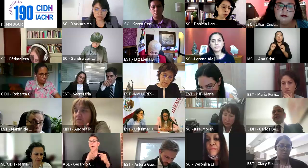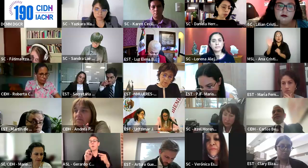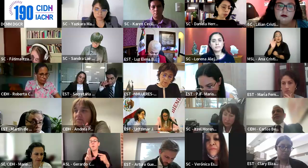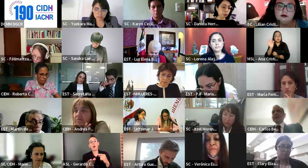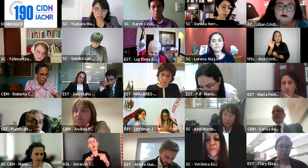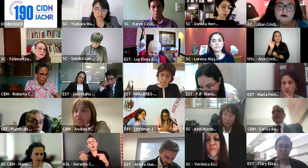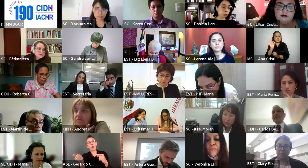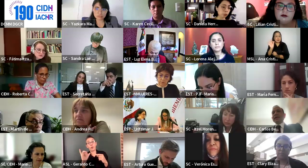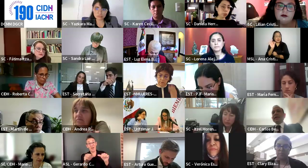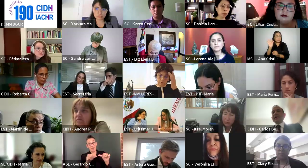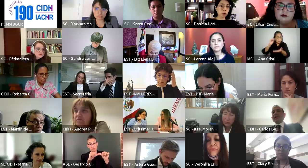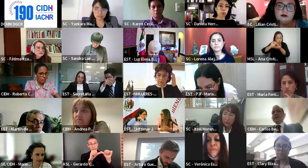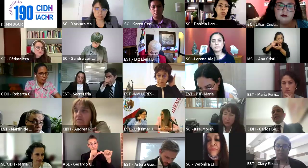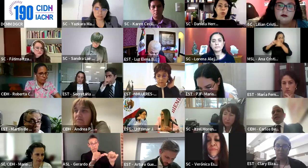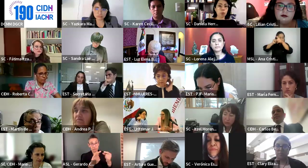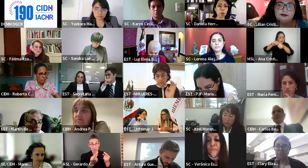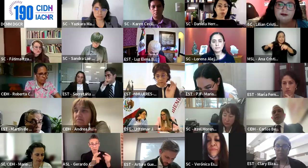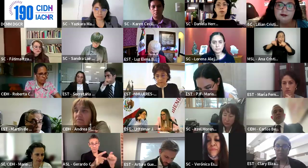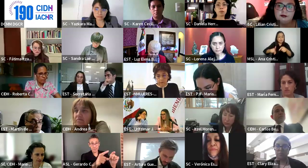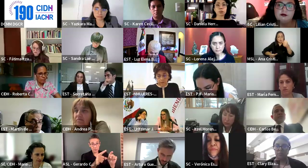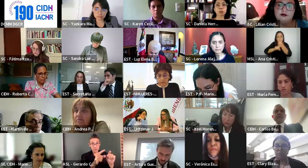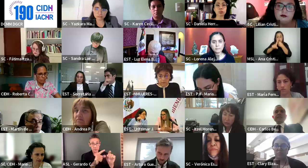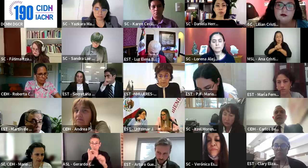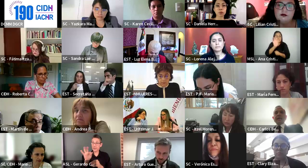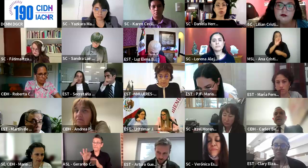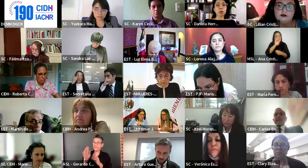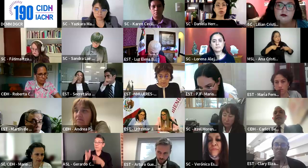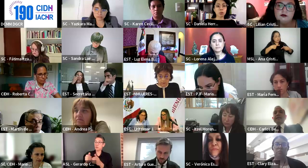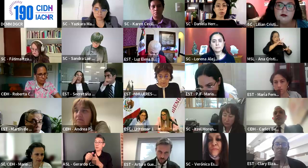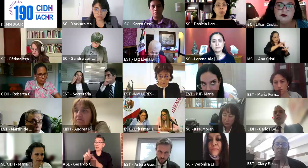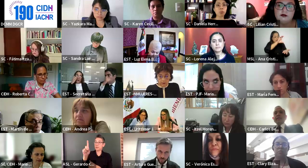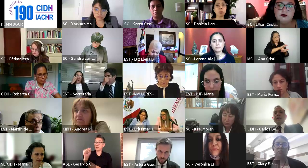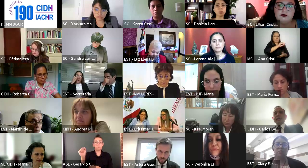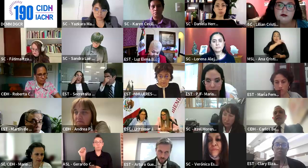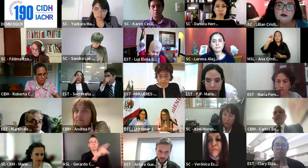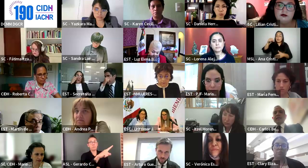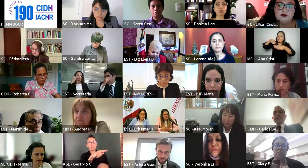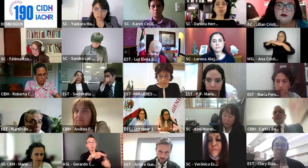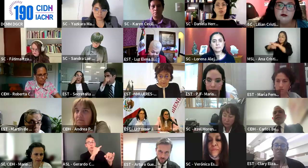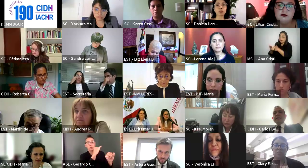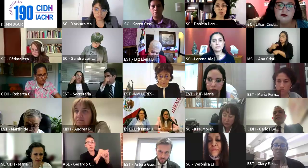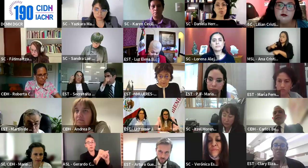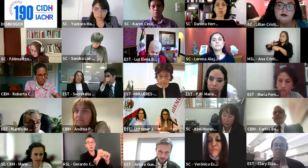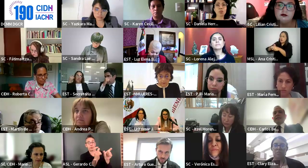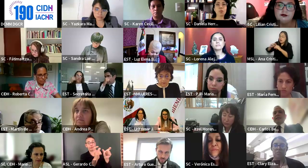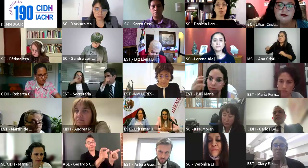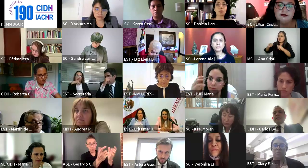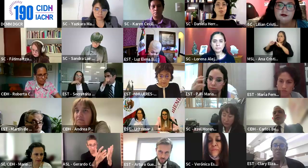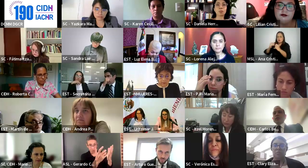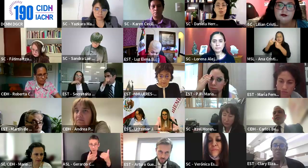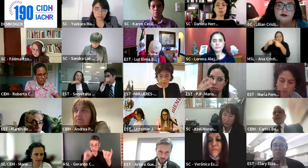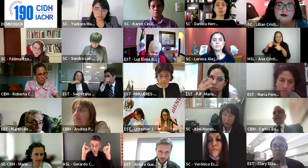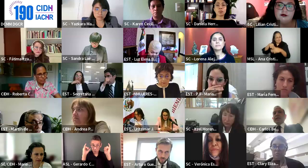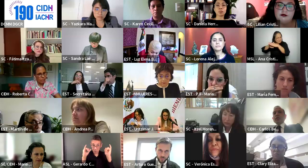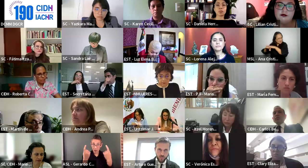todavía persista esta idea de que a las personas con discapacidad hay que institucionalizarlas, y si es así,